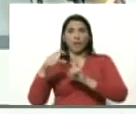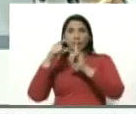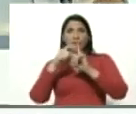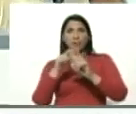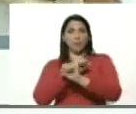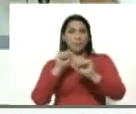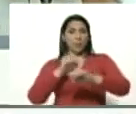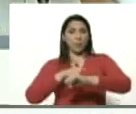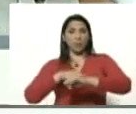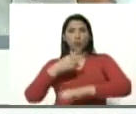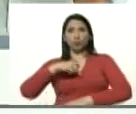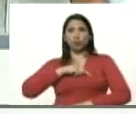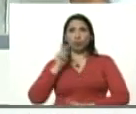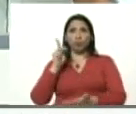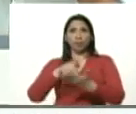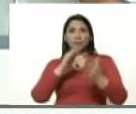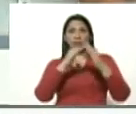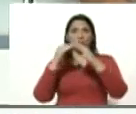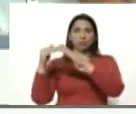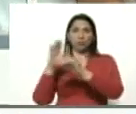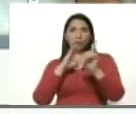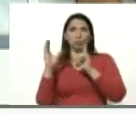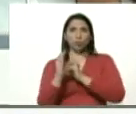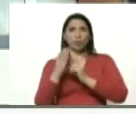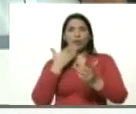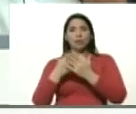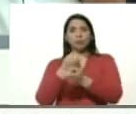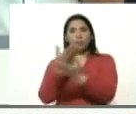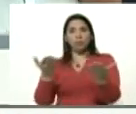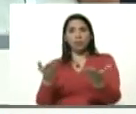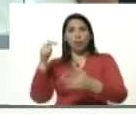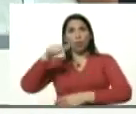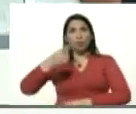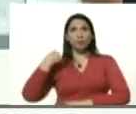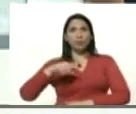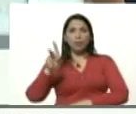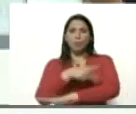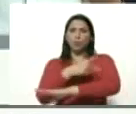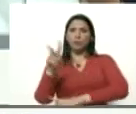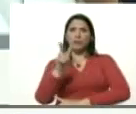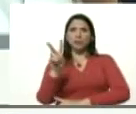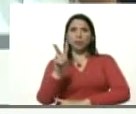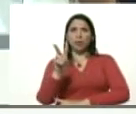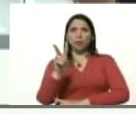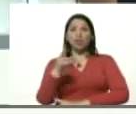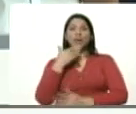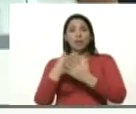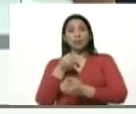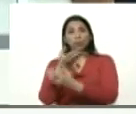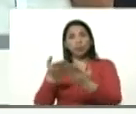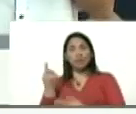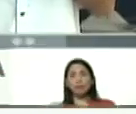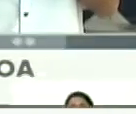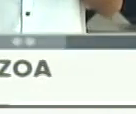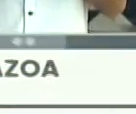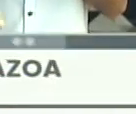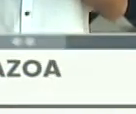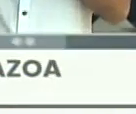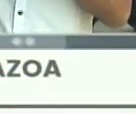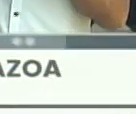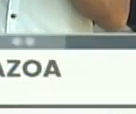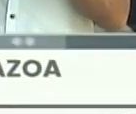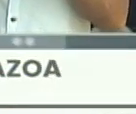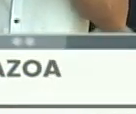tempranas horas hemos estado acá en esta casona cultural que gracias a usted hoy tiene la poesía venezolana, que gracias a usted tiene la cultura venezolana, y